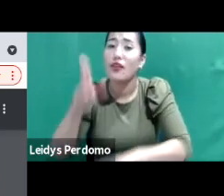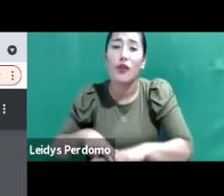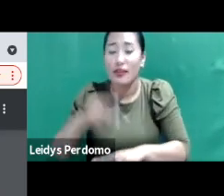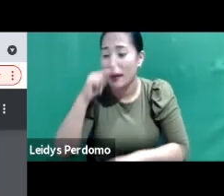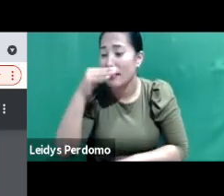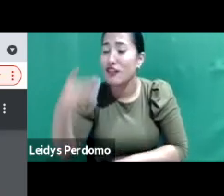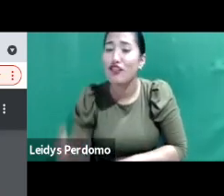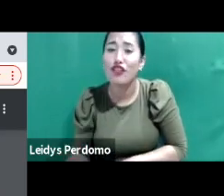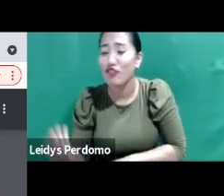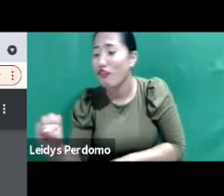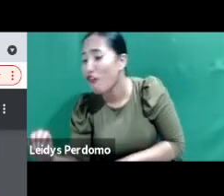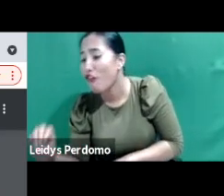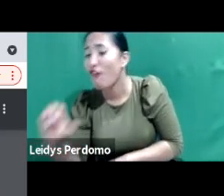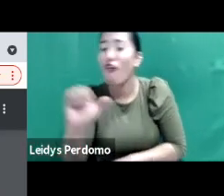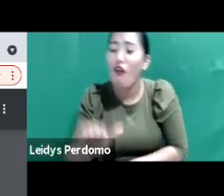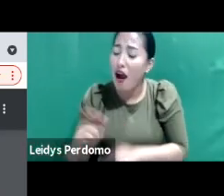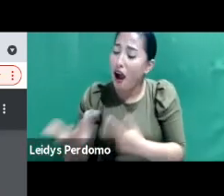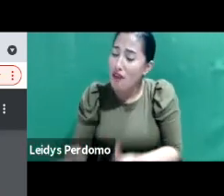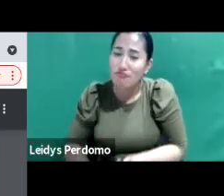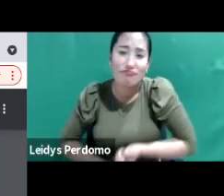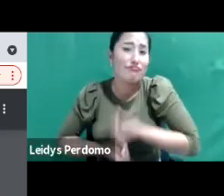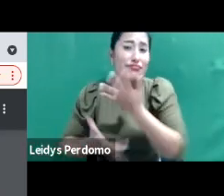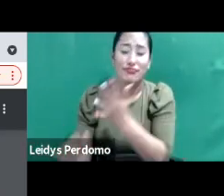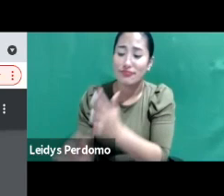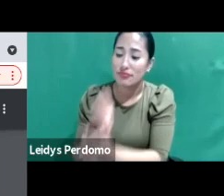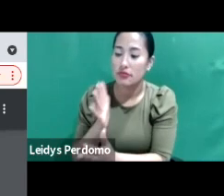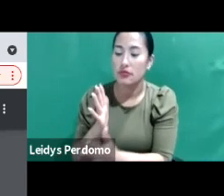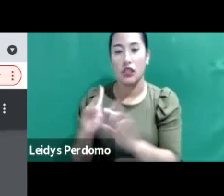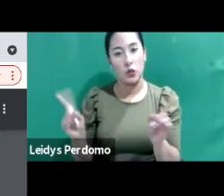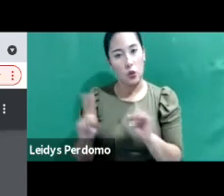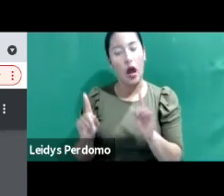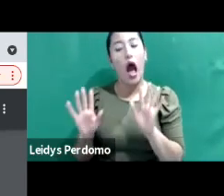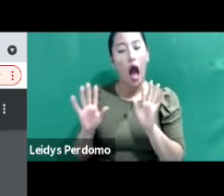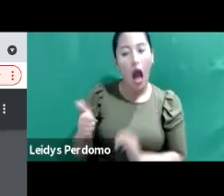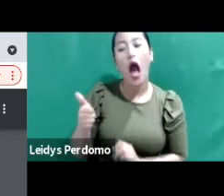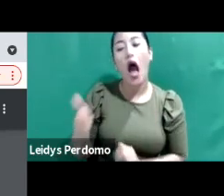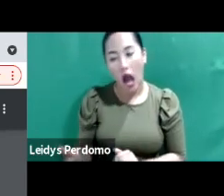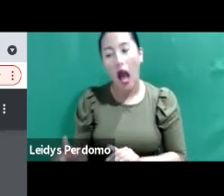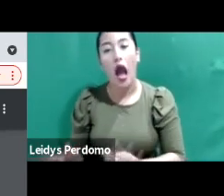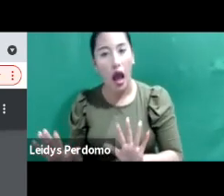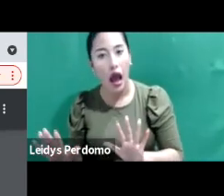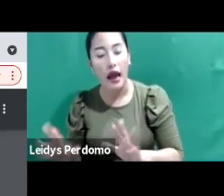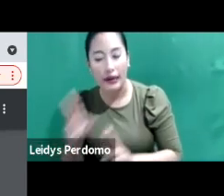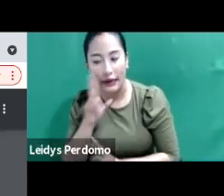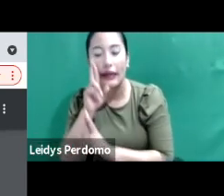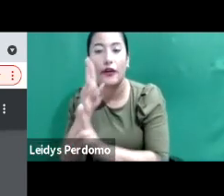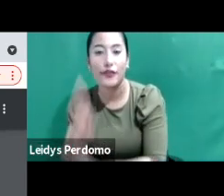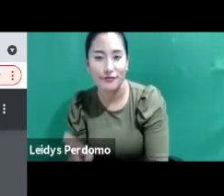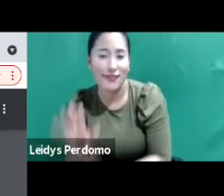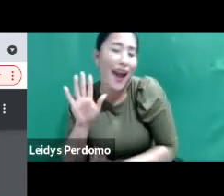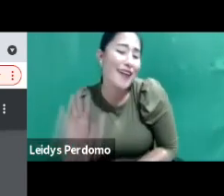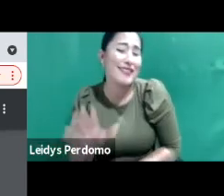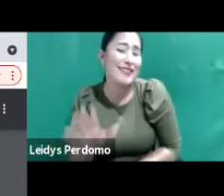y que en ese caso tendría que tener una opción más desde el punto de la validación. Hemos aprendido así, en la mayoría de nuestros